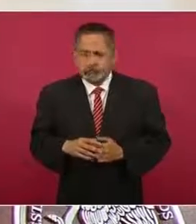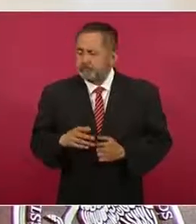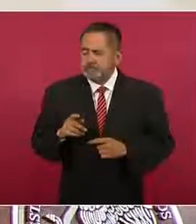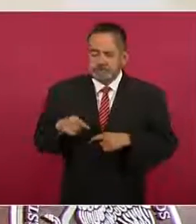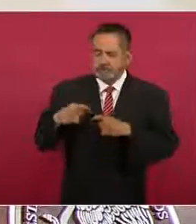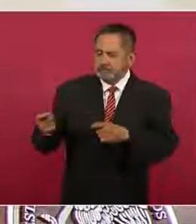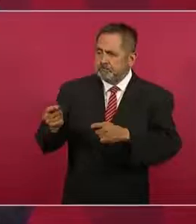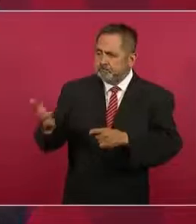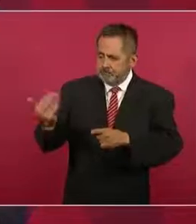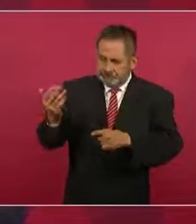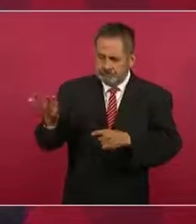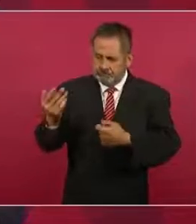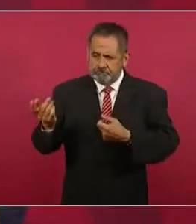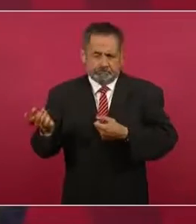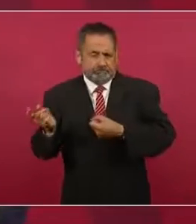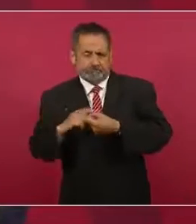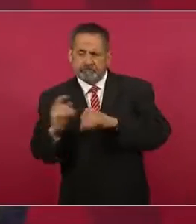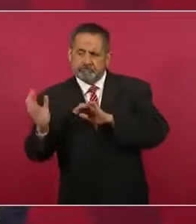contratar